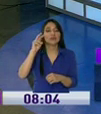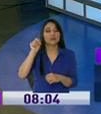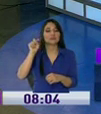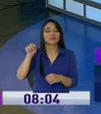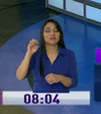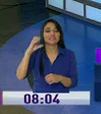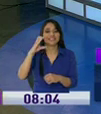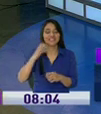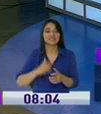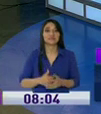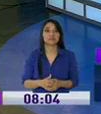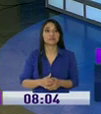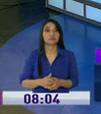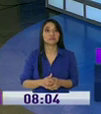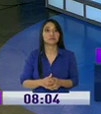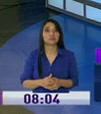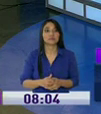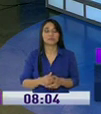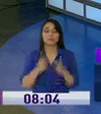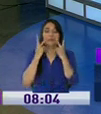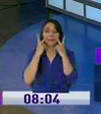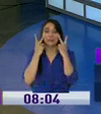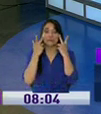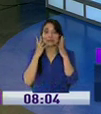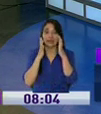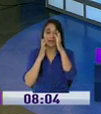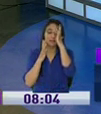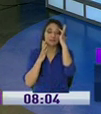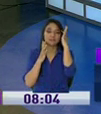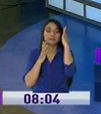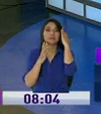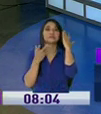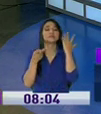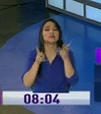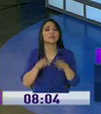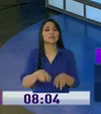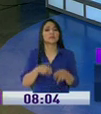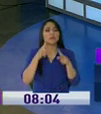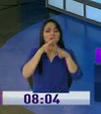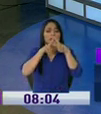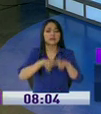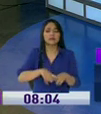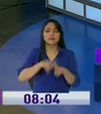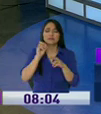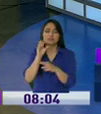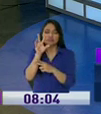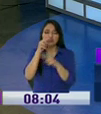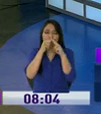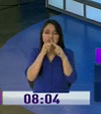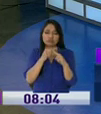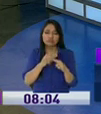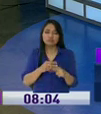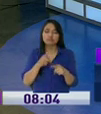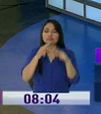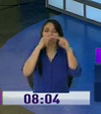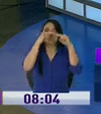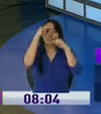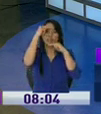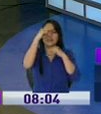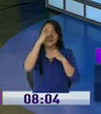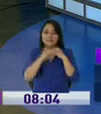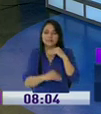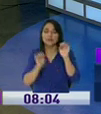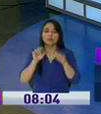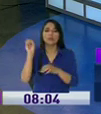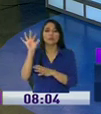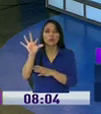www.tvc.com.es. Ahí vamos a estar en vivo, transmitiendo en vivo, y además usted también podrá revisar todas las notas que se han pasado a lo largo de la semana. Se demanda,